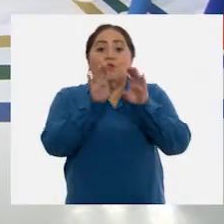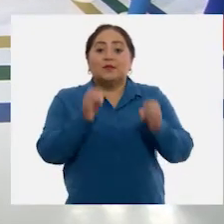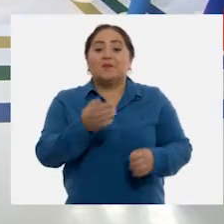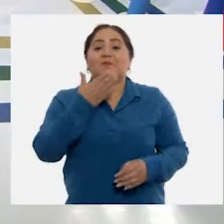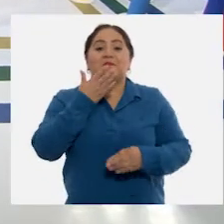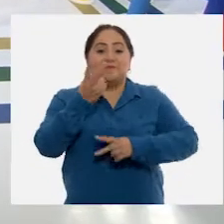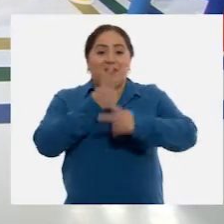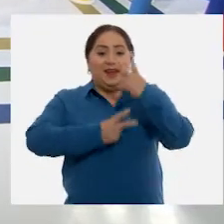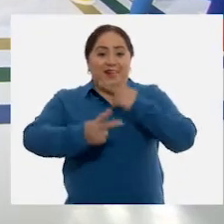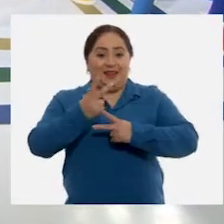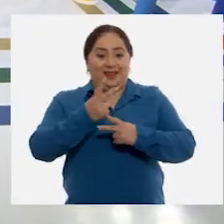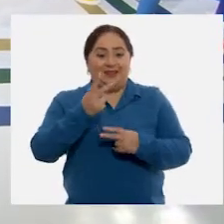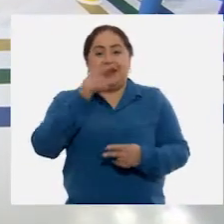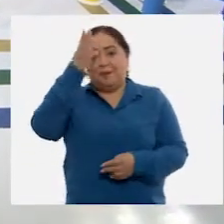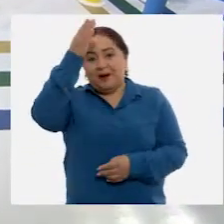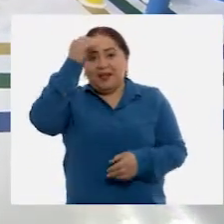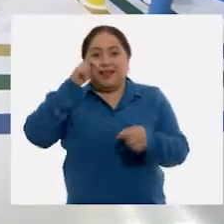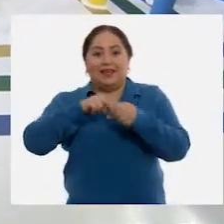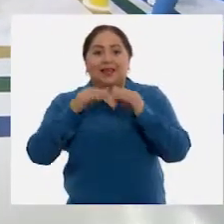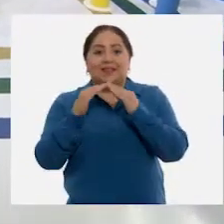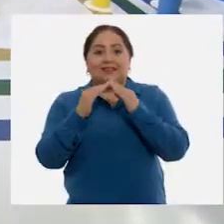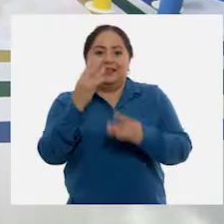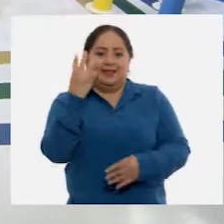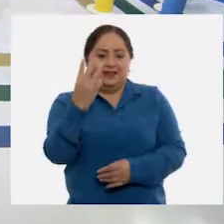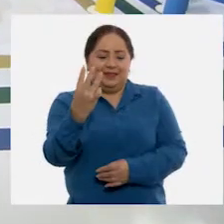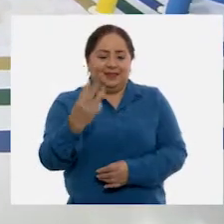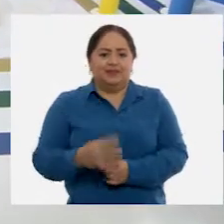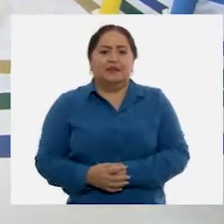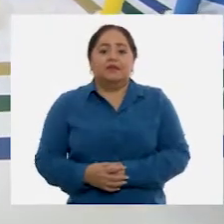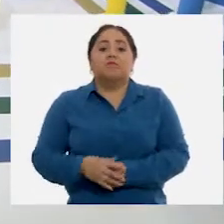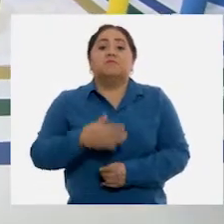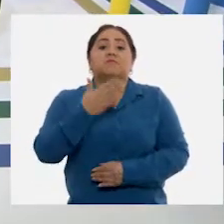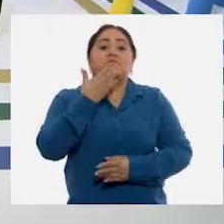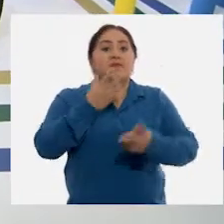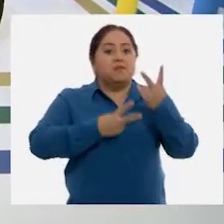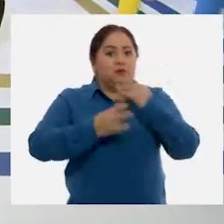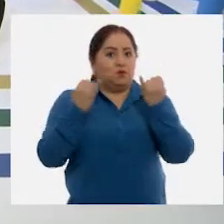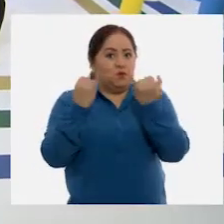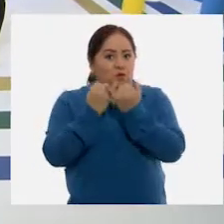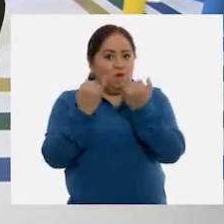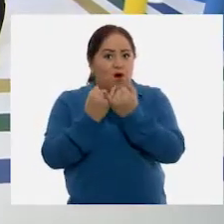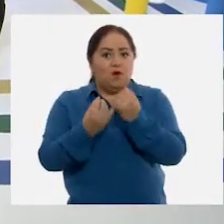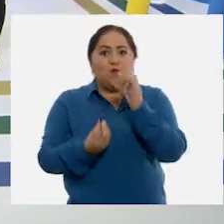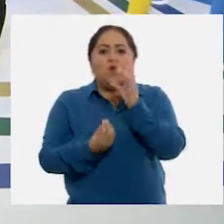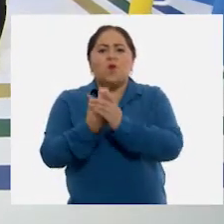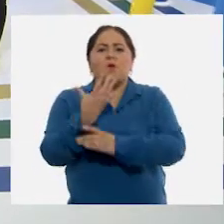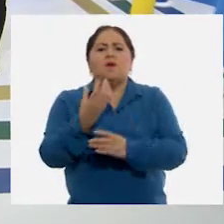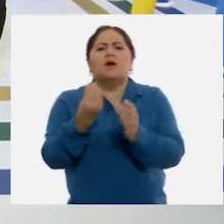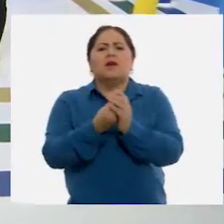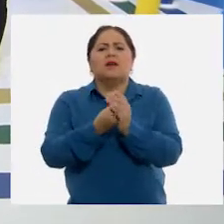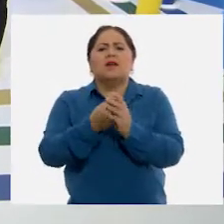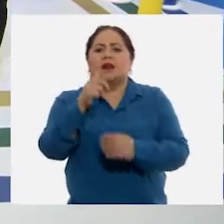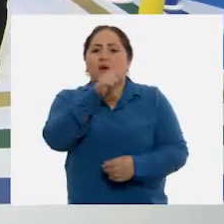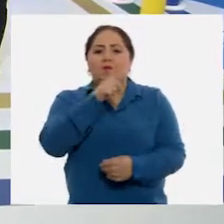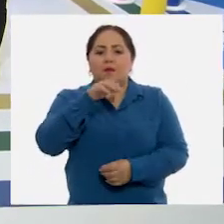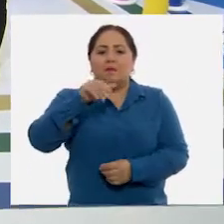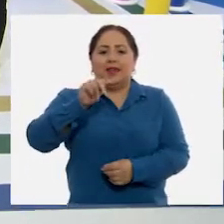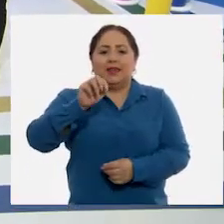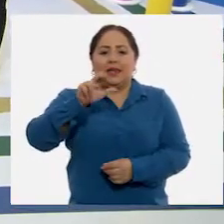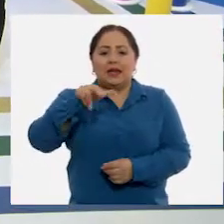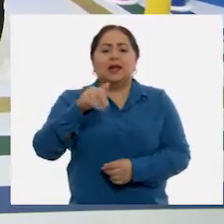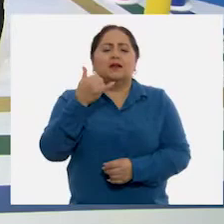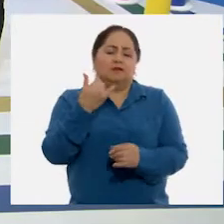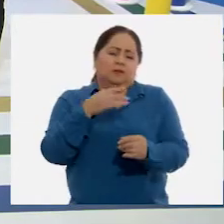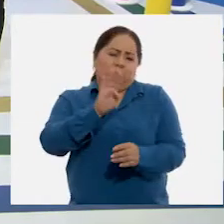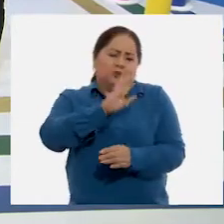están? Bienvenidas y bienvenidos a Aprende en Casa 3. Y bienvenidos también a una nueva sesión de lengua materna. Y